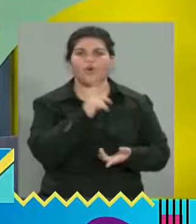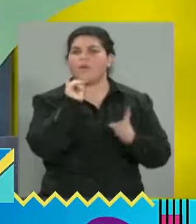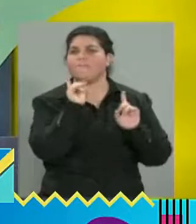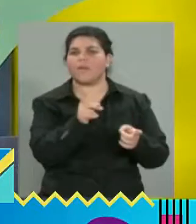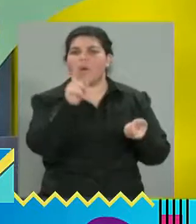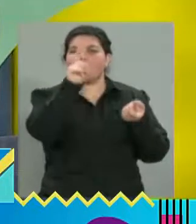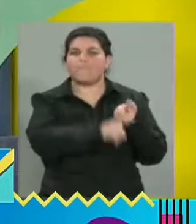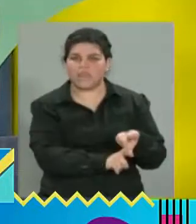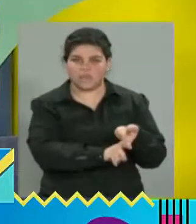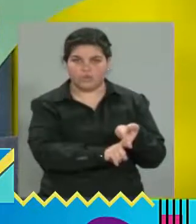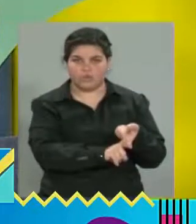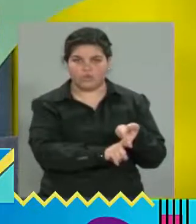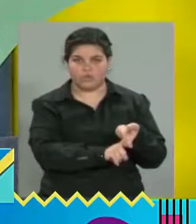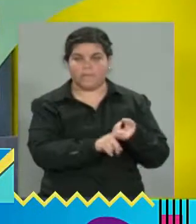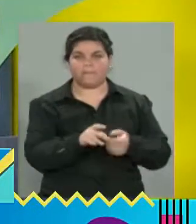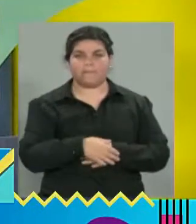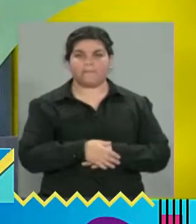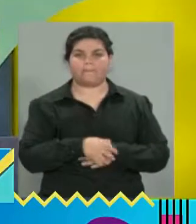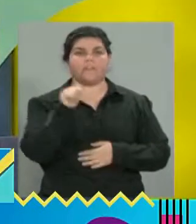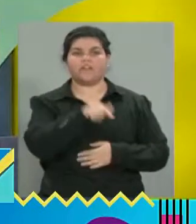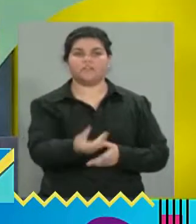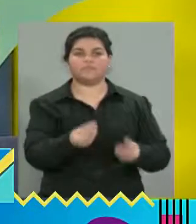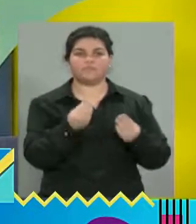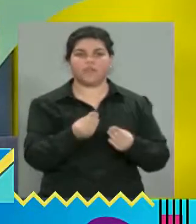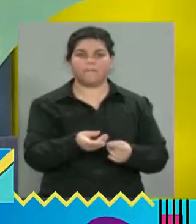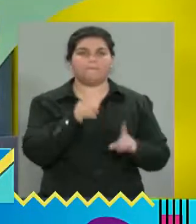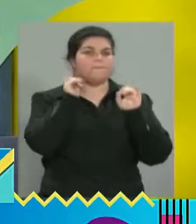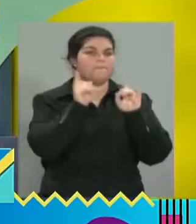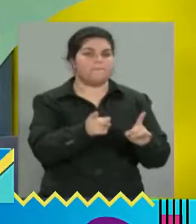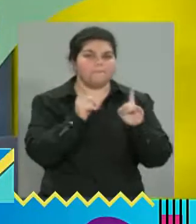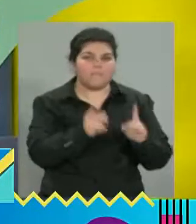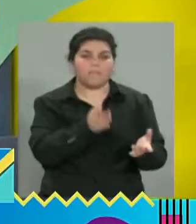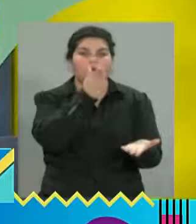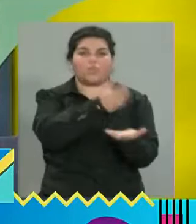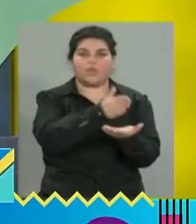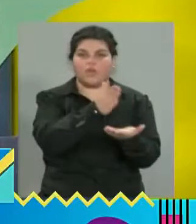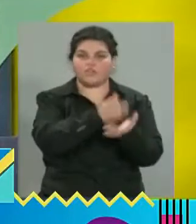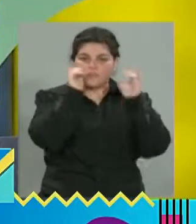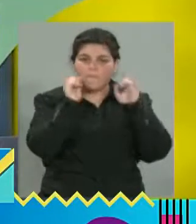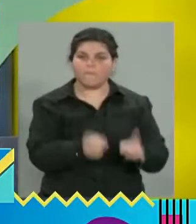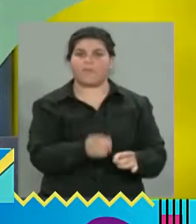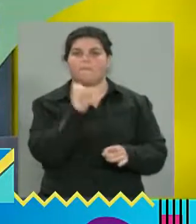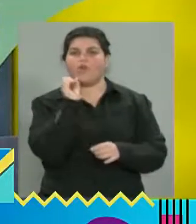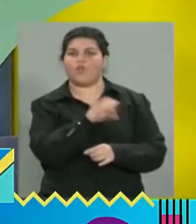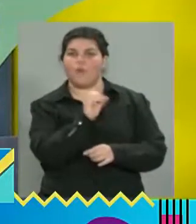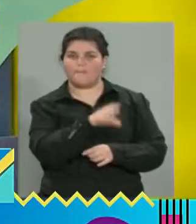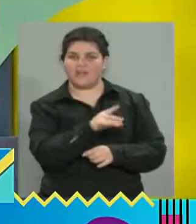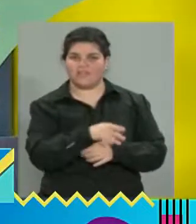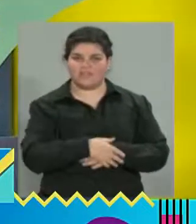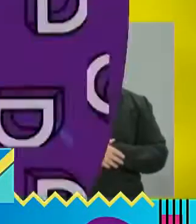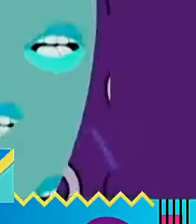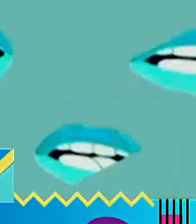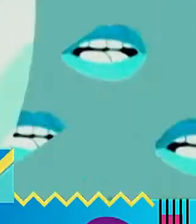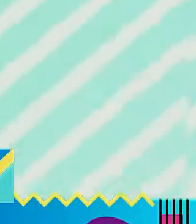que se militó en ese entonces fue los mismos derechos con los mismos nombres. Y después que eso estuvo saldado,